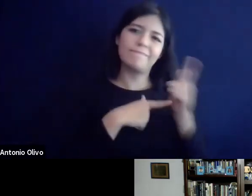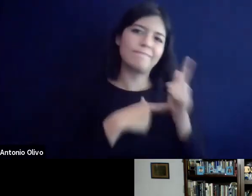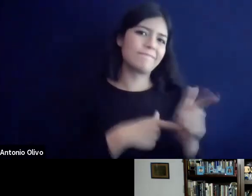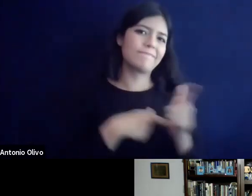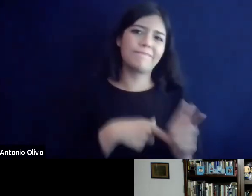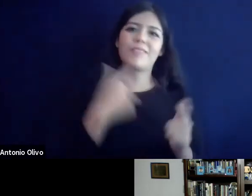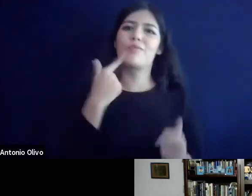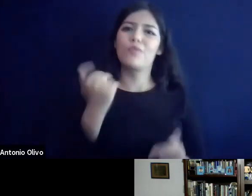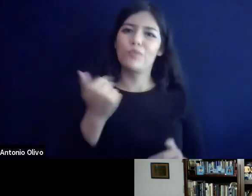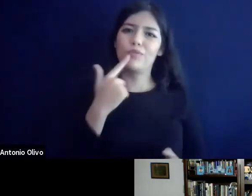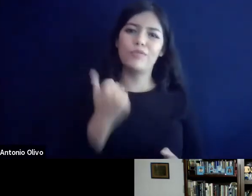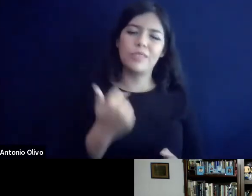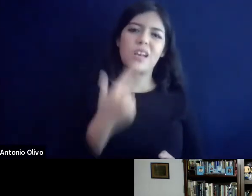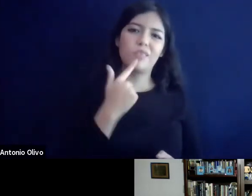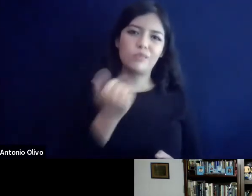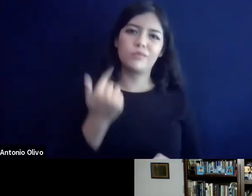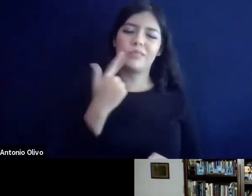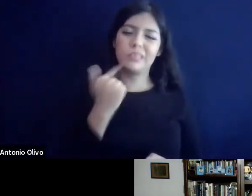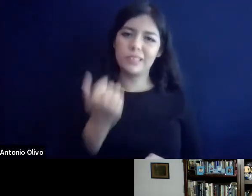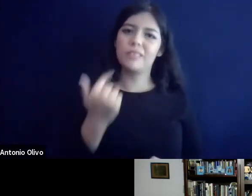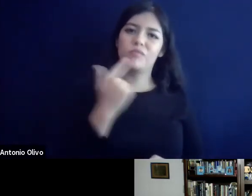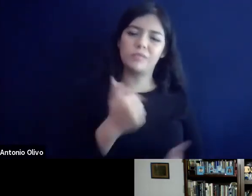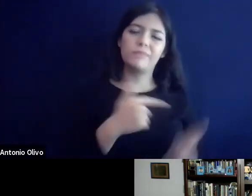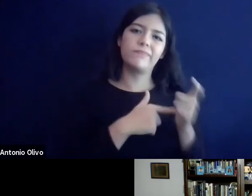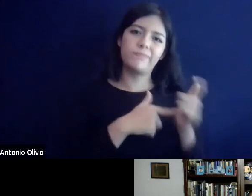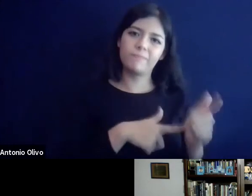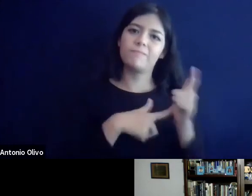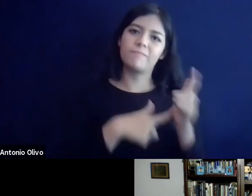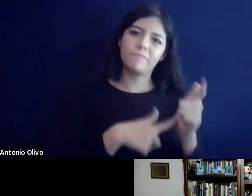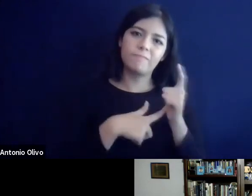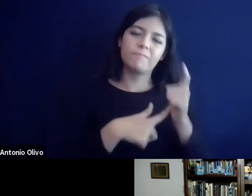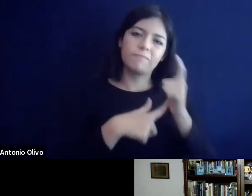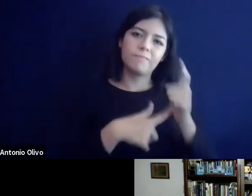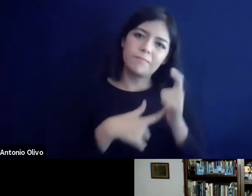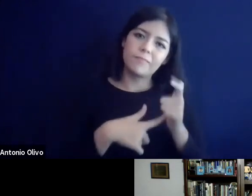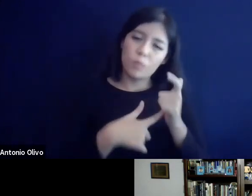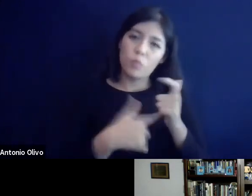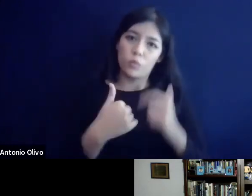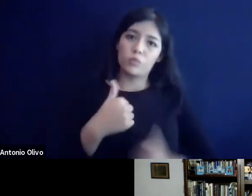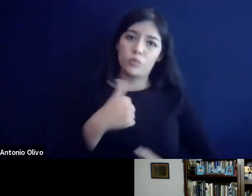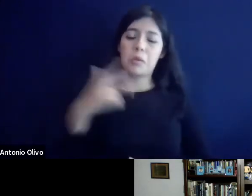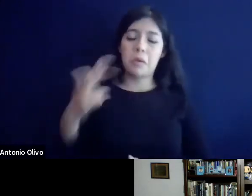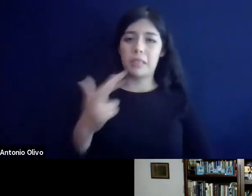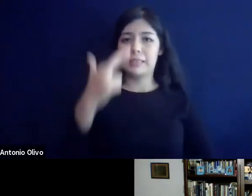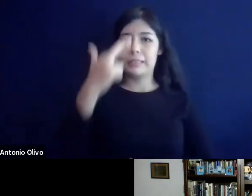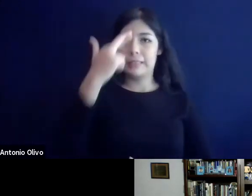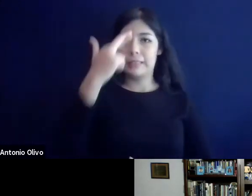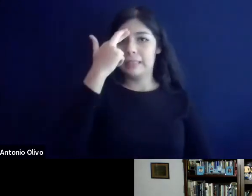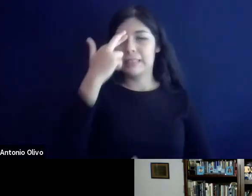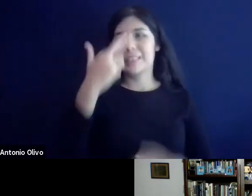mejor que me pudo haber pasado fue darme cuenta que estás sola.